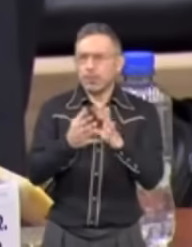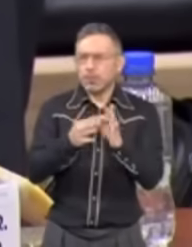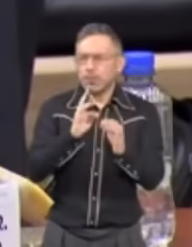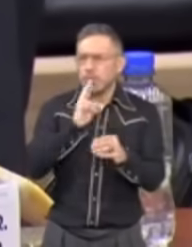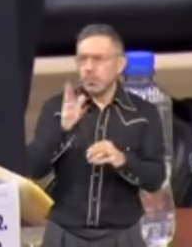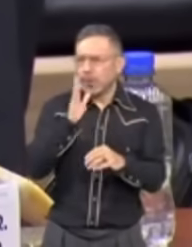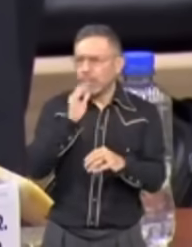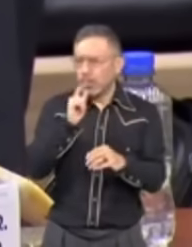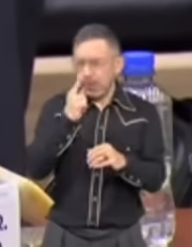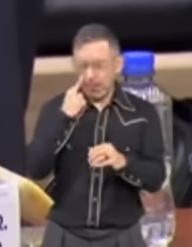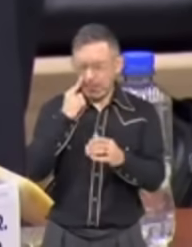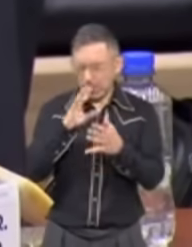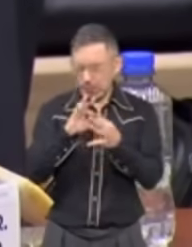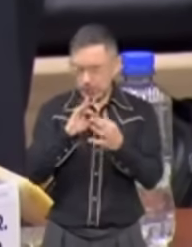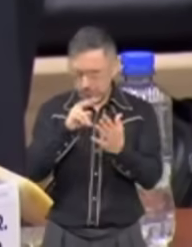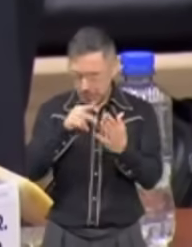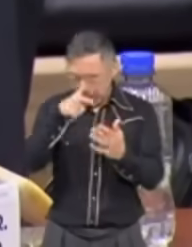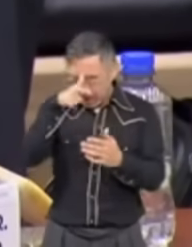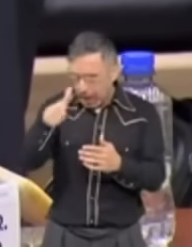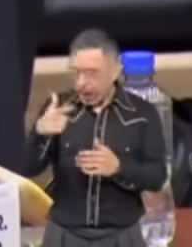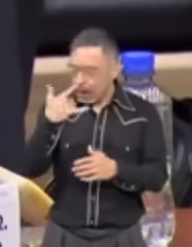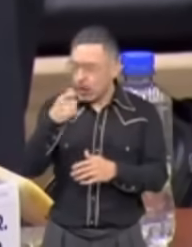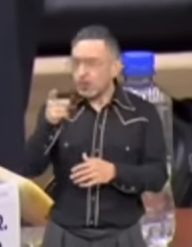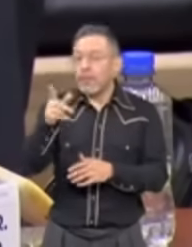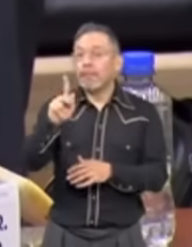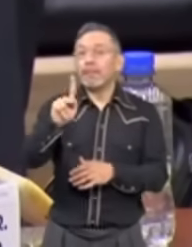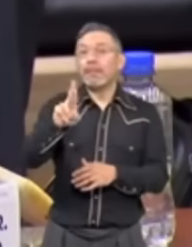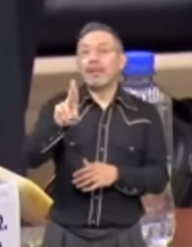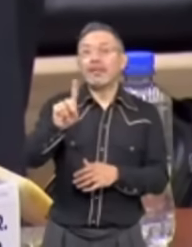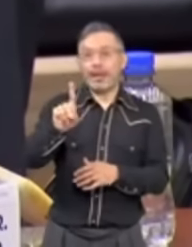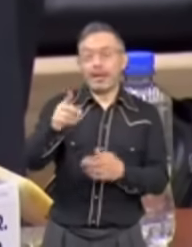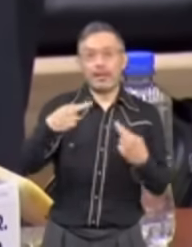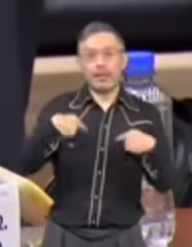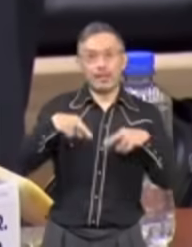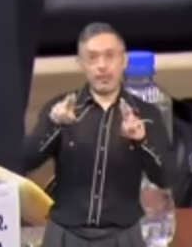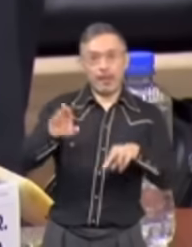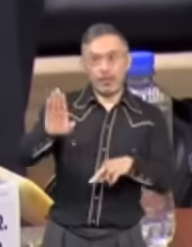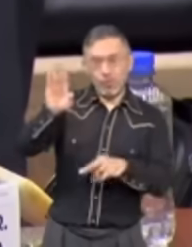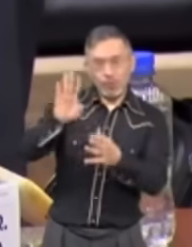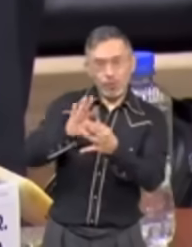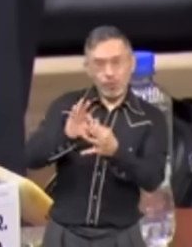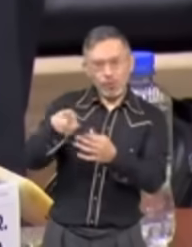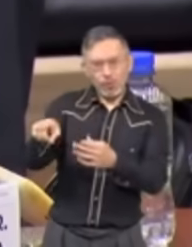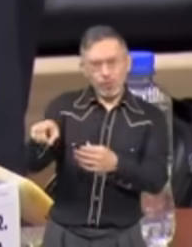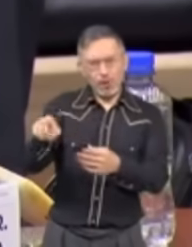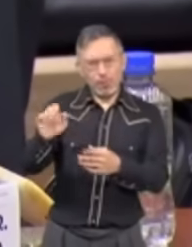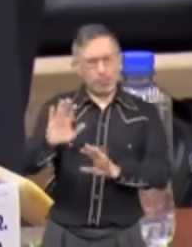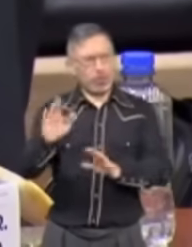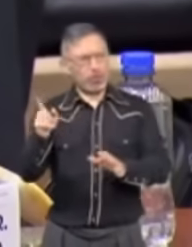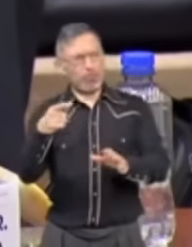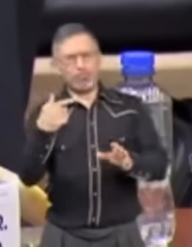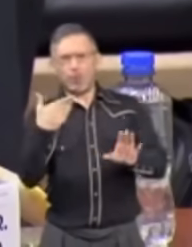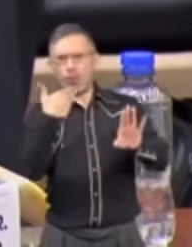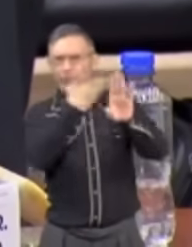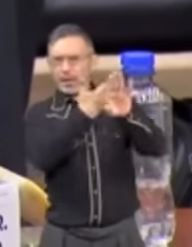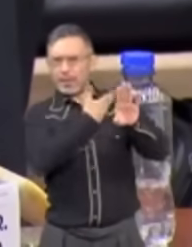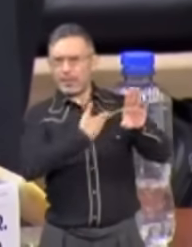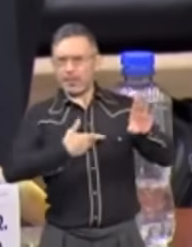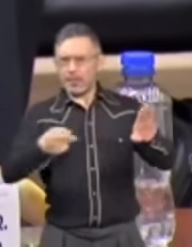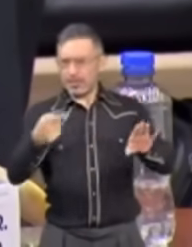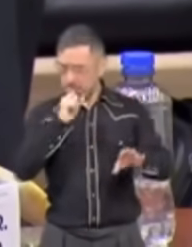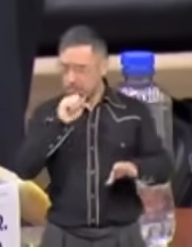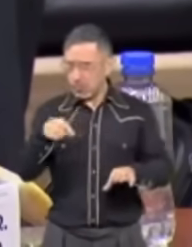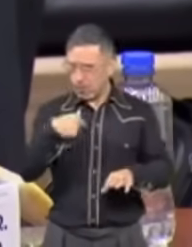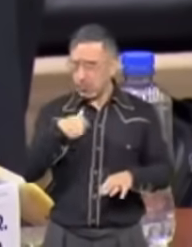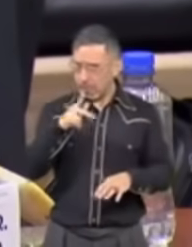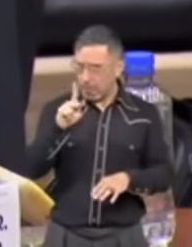Me llamó mucho la atención que la representación del PRD diga que nacieron contra el presidencialismo. Yo soy fundador del PRD, a